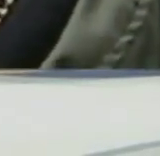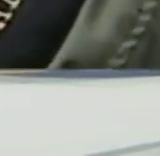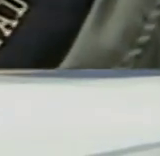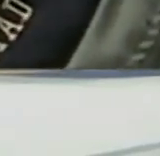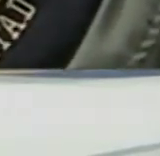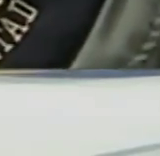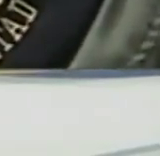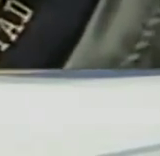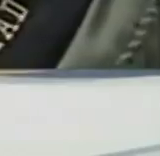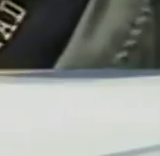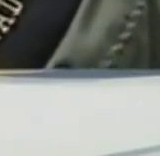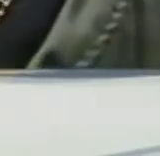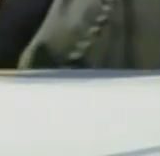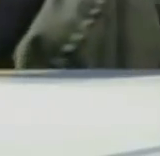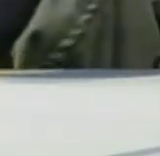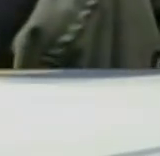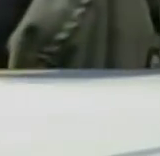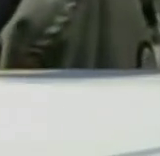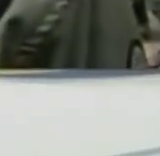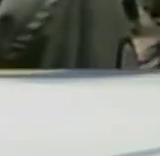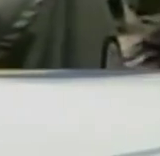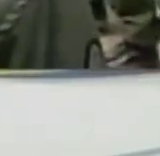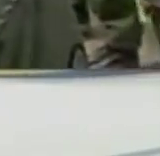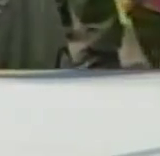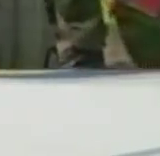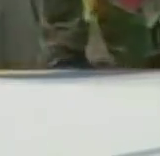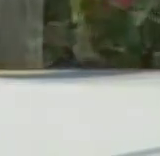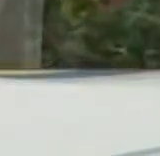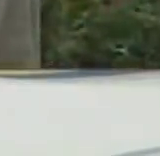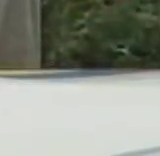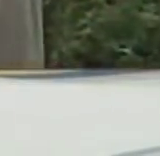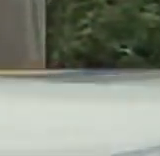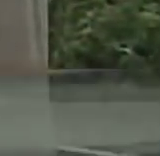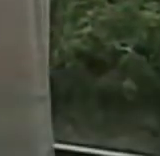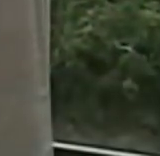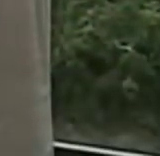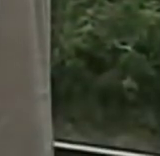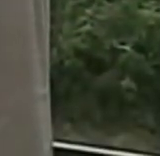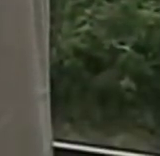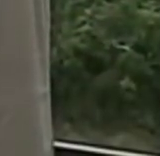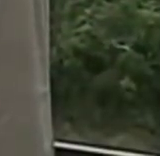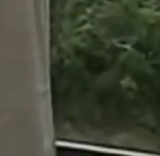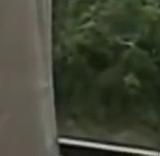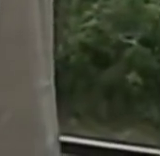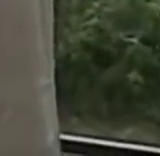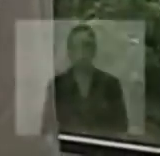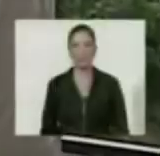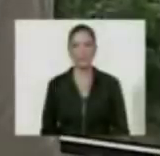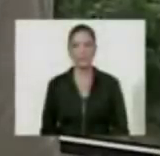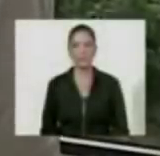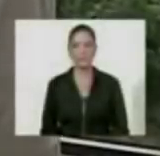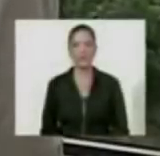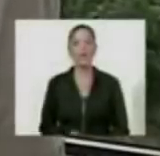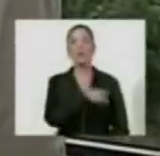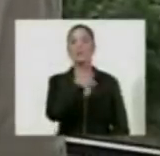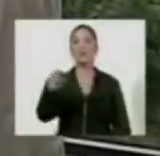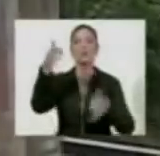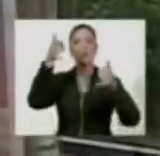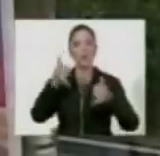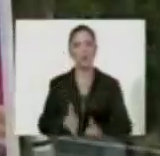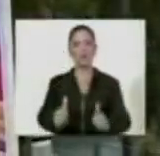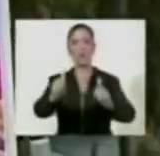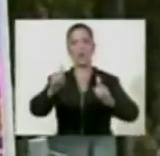más poderosa Fuerza Armada que jamás se haya conocido en tierras venezolanas. Ustedes son los hijos del Ejército